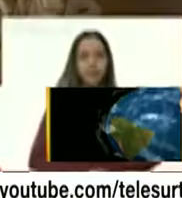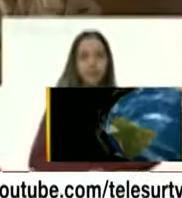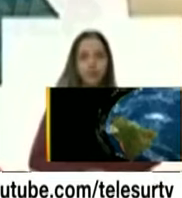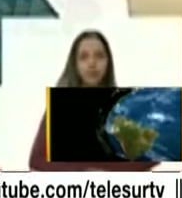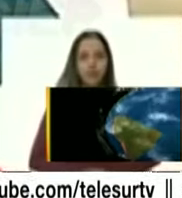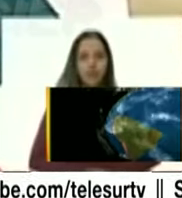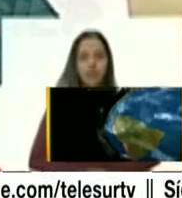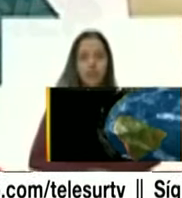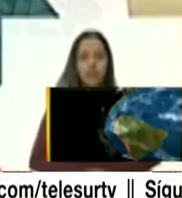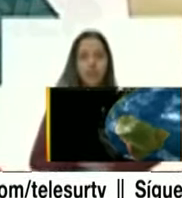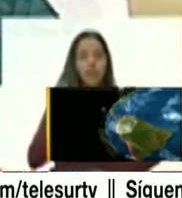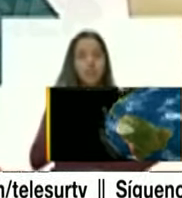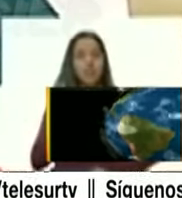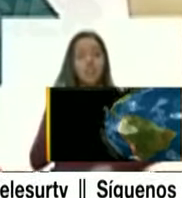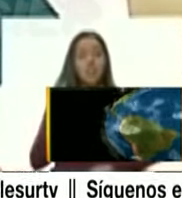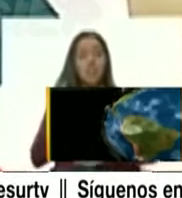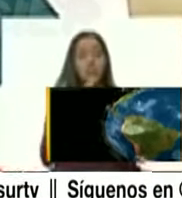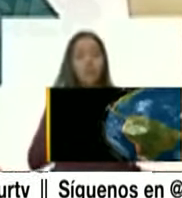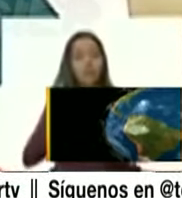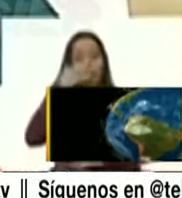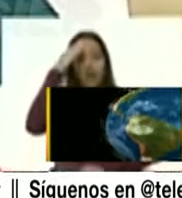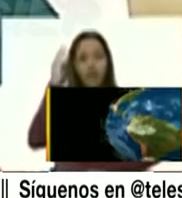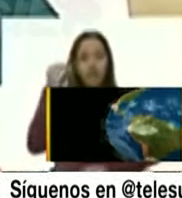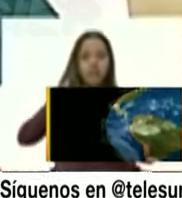causa árabe palestina en Venezuela.